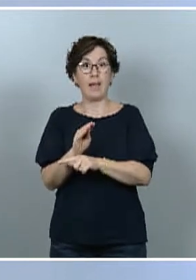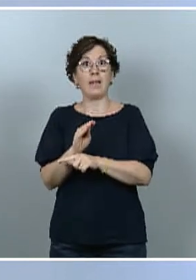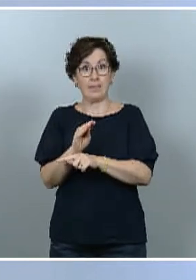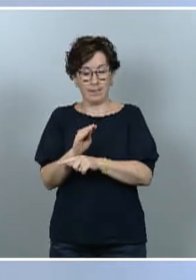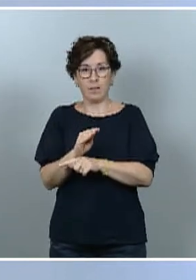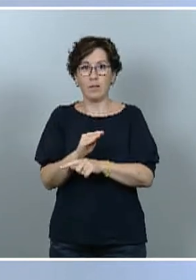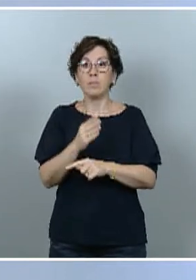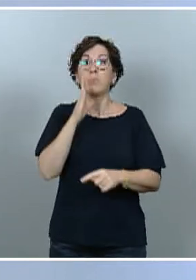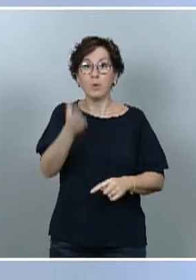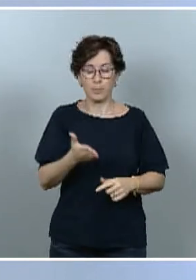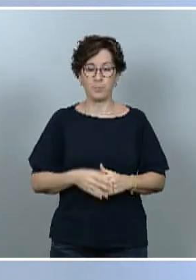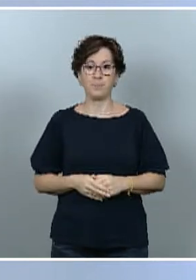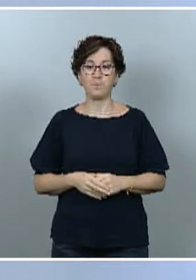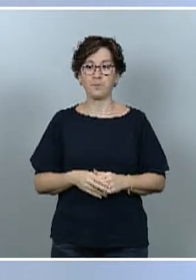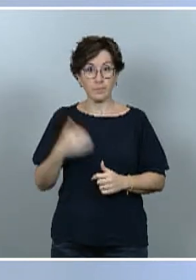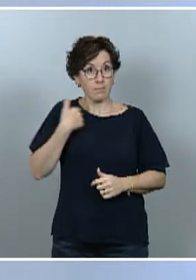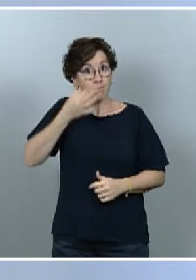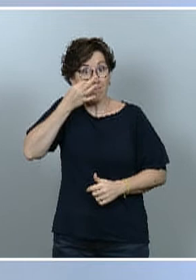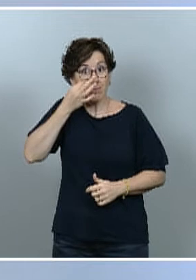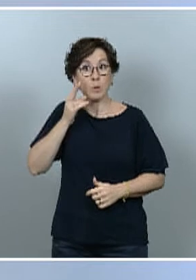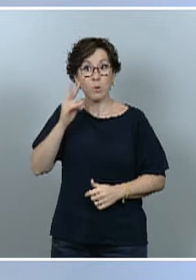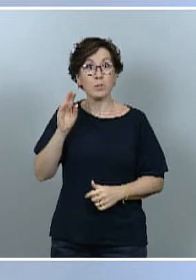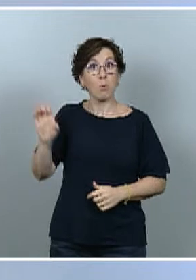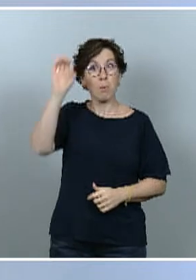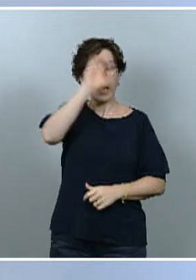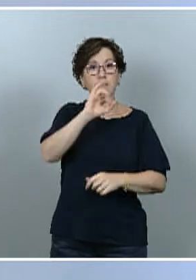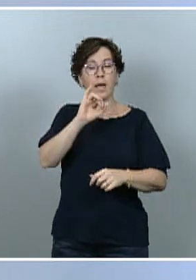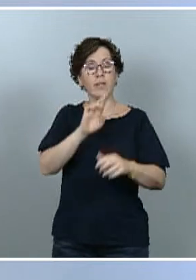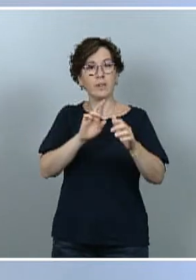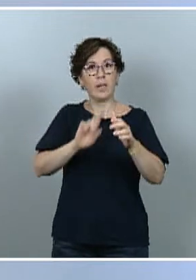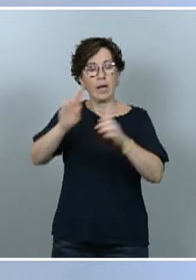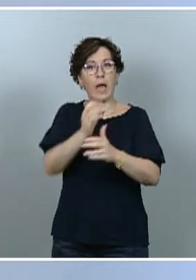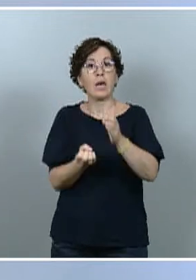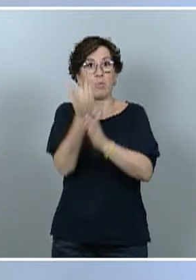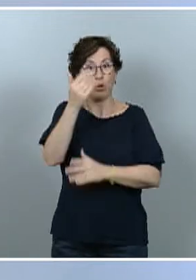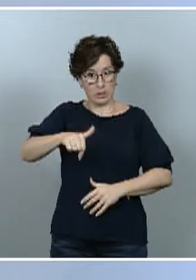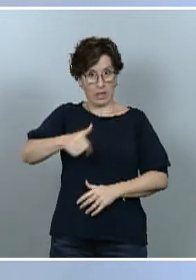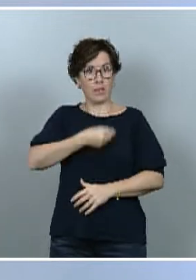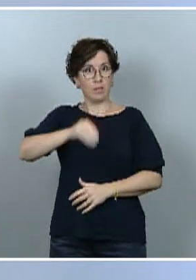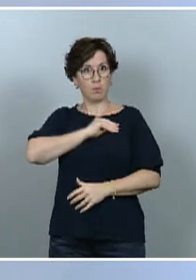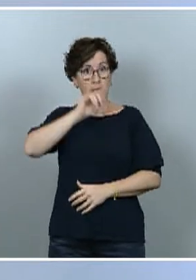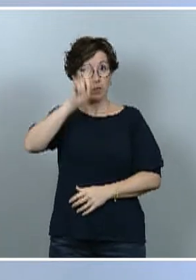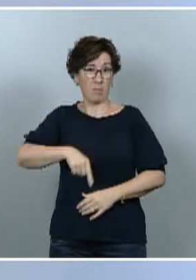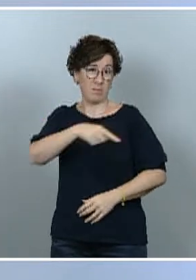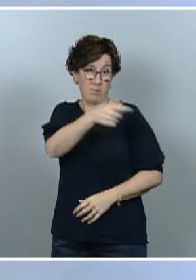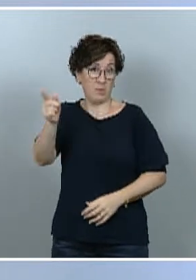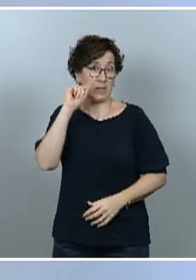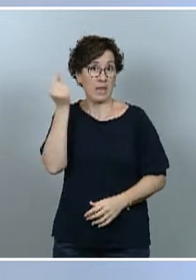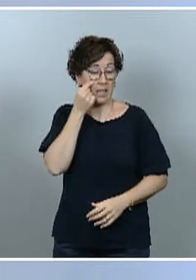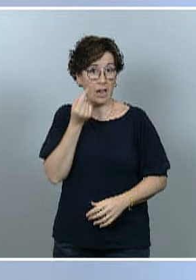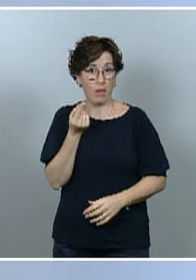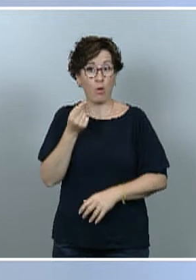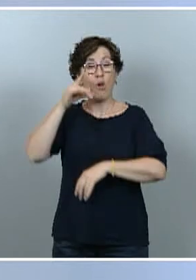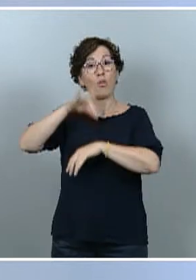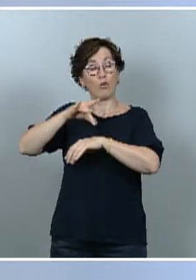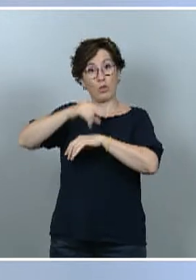visto que hay rebrotes en todos los países, también en el nuestro ha habido rebrotes, conocen ustedes algunos casos que ha contado el doctor Simón y que también me he